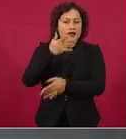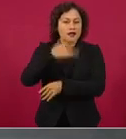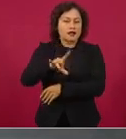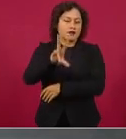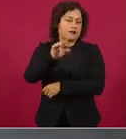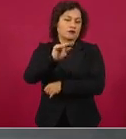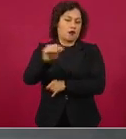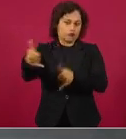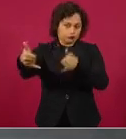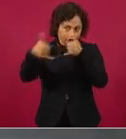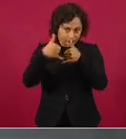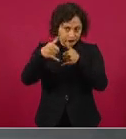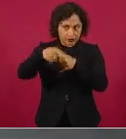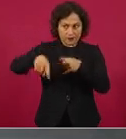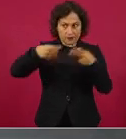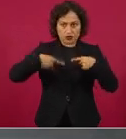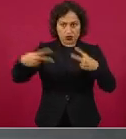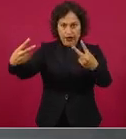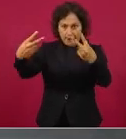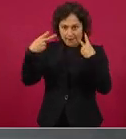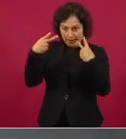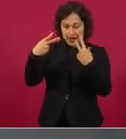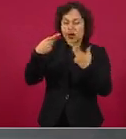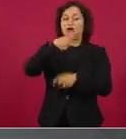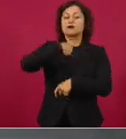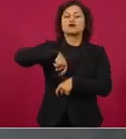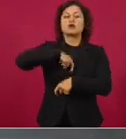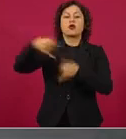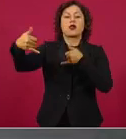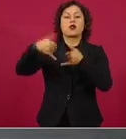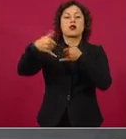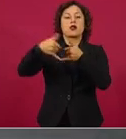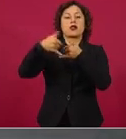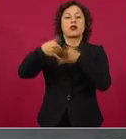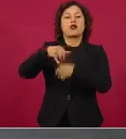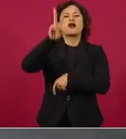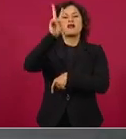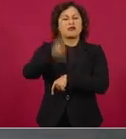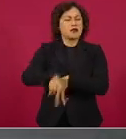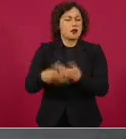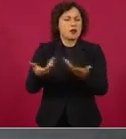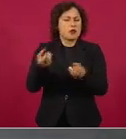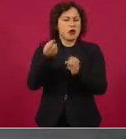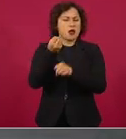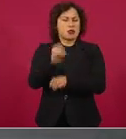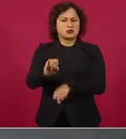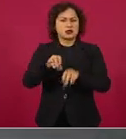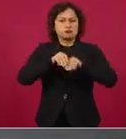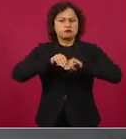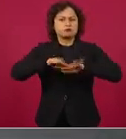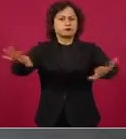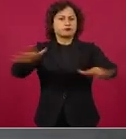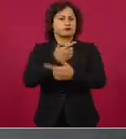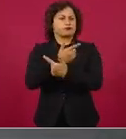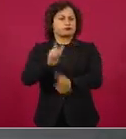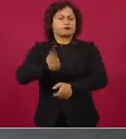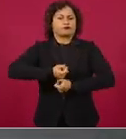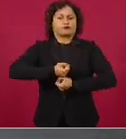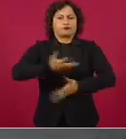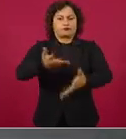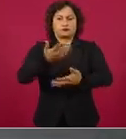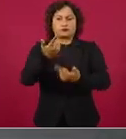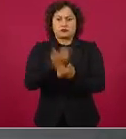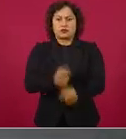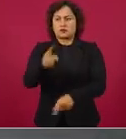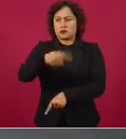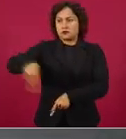por parte del auditorio, sin filtro. Toda la gente que tiene algo que decir, habla y lo dice al aire con nosotros, y